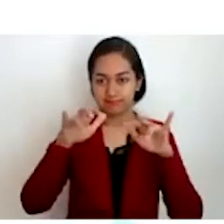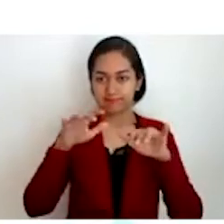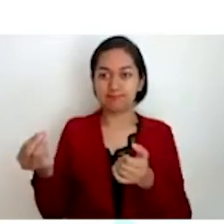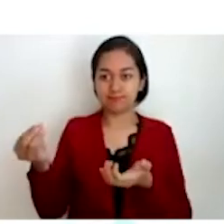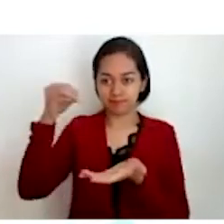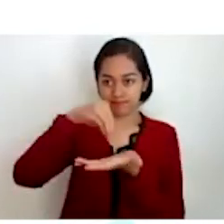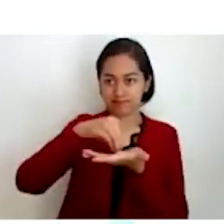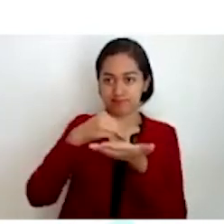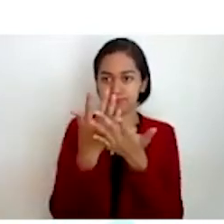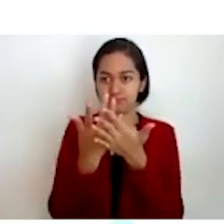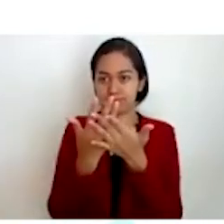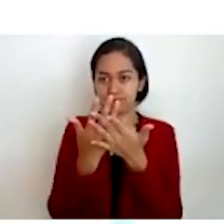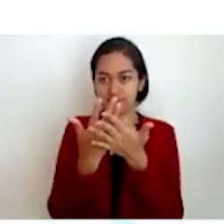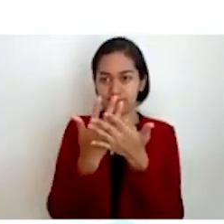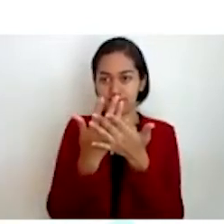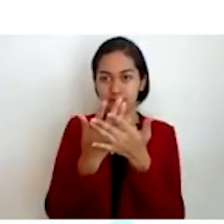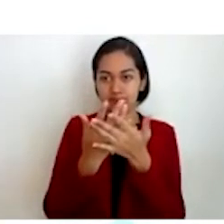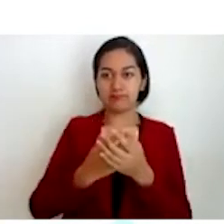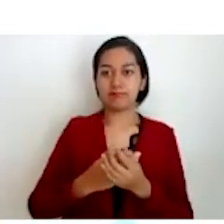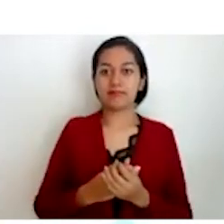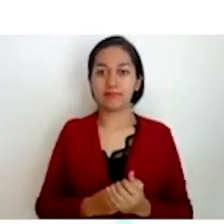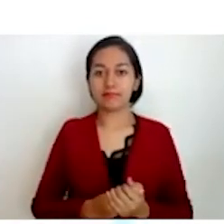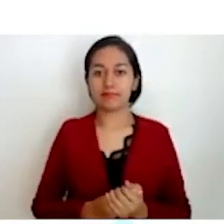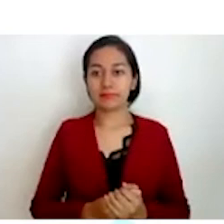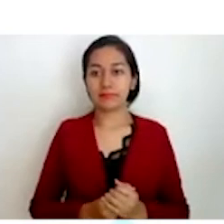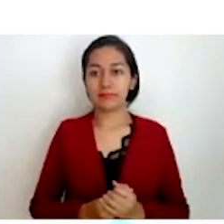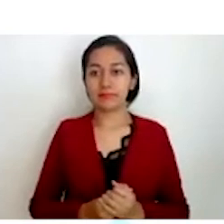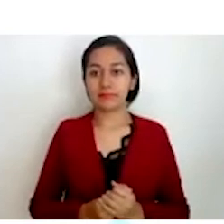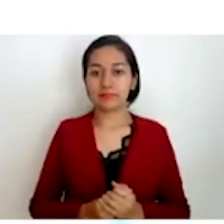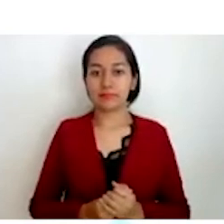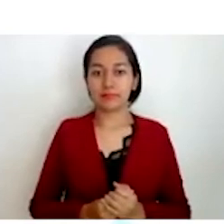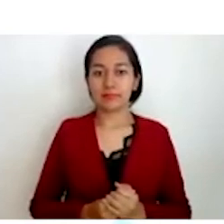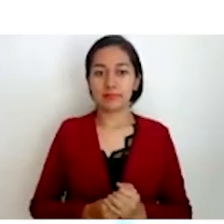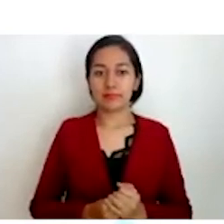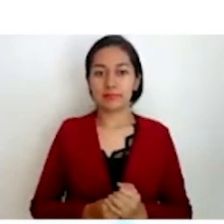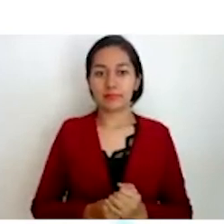lo cierro para abrir esta última